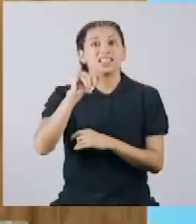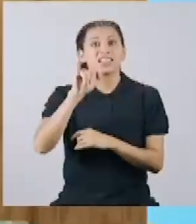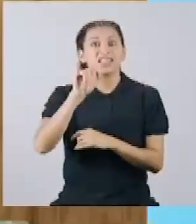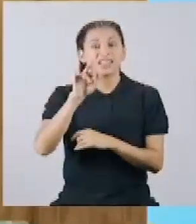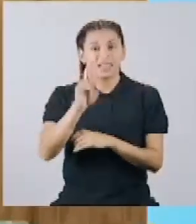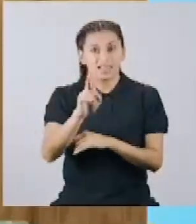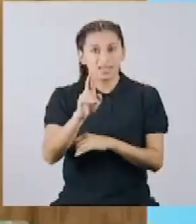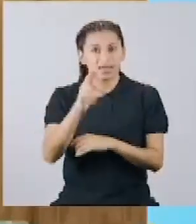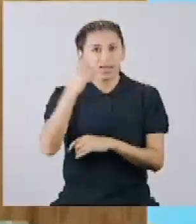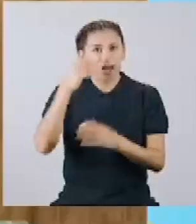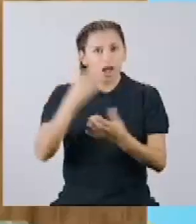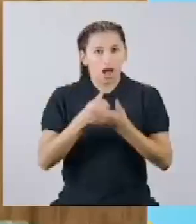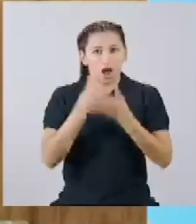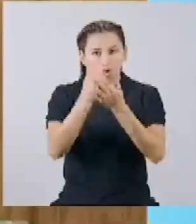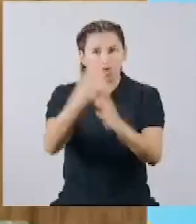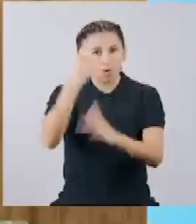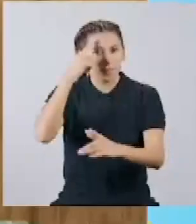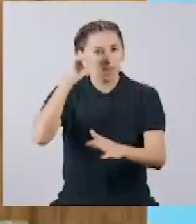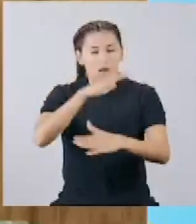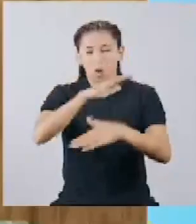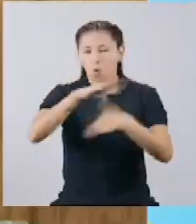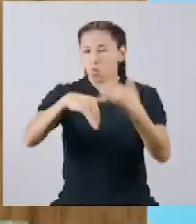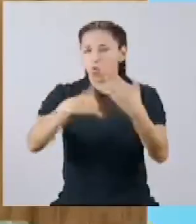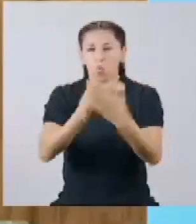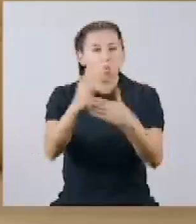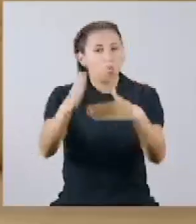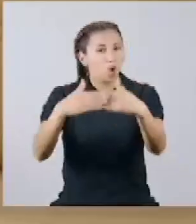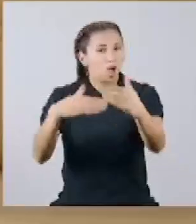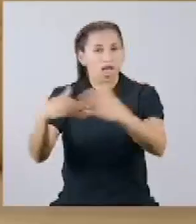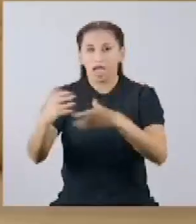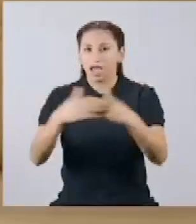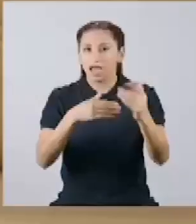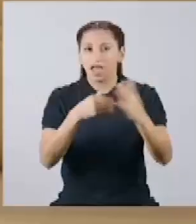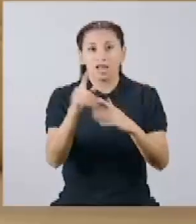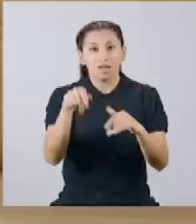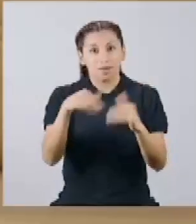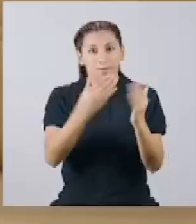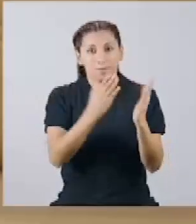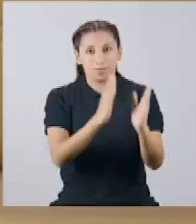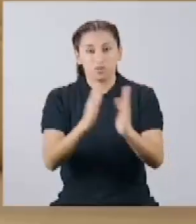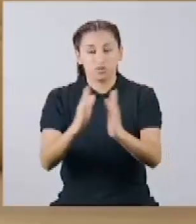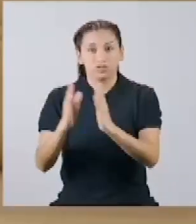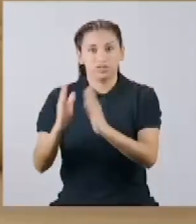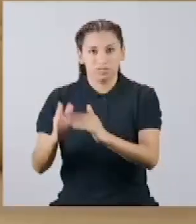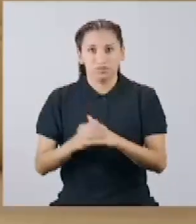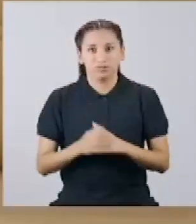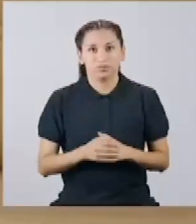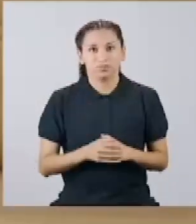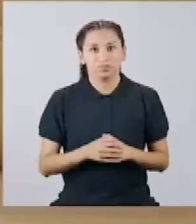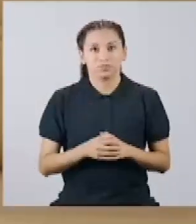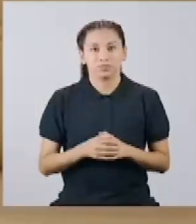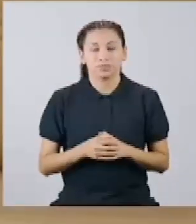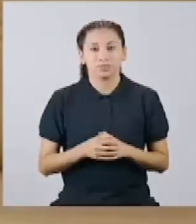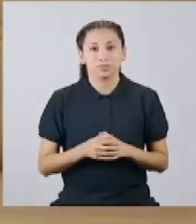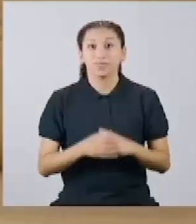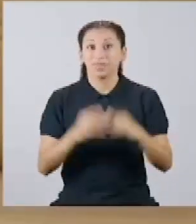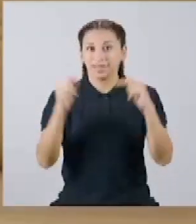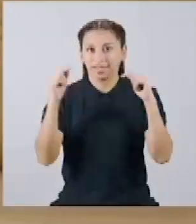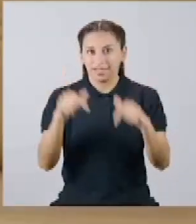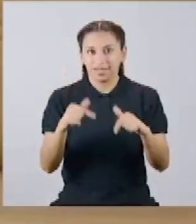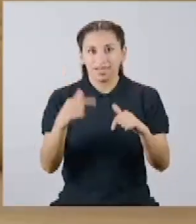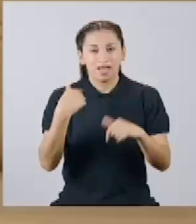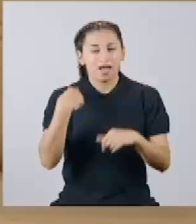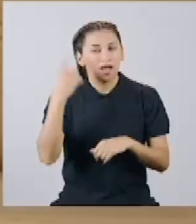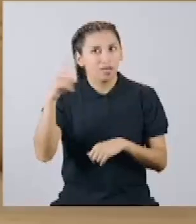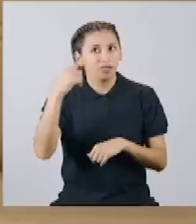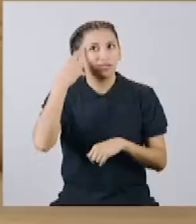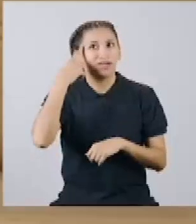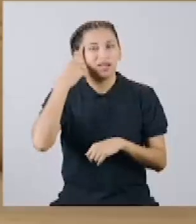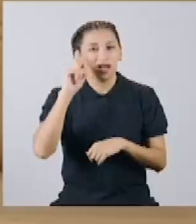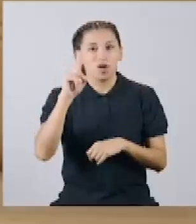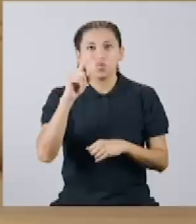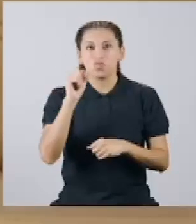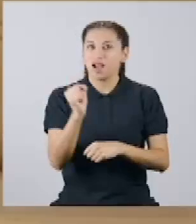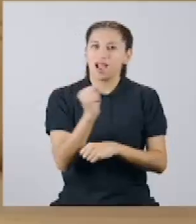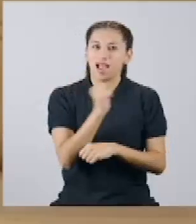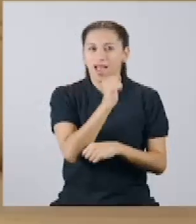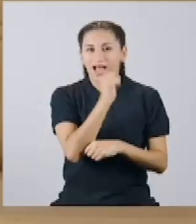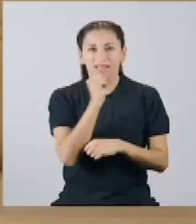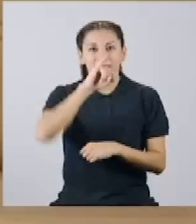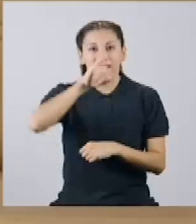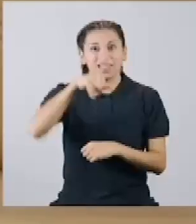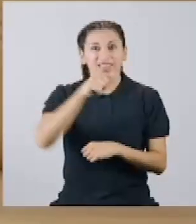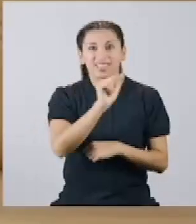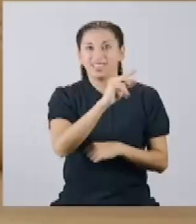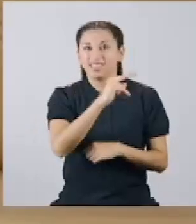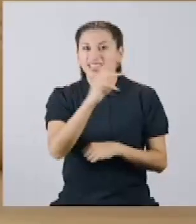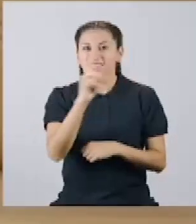es esencial para cualquier proceso. Acabo de recordar otra frase. Esta vez de un cantante